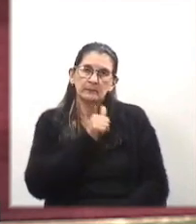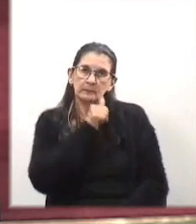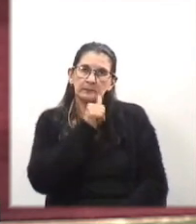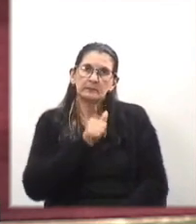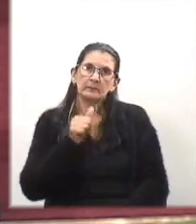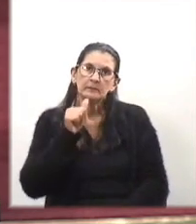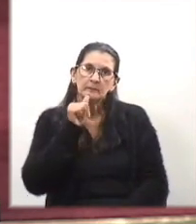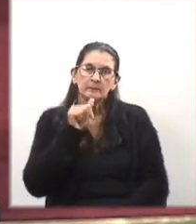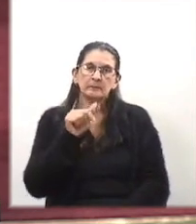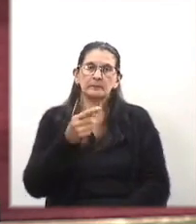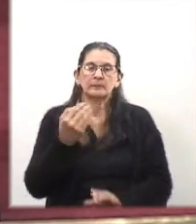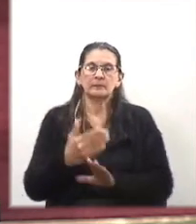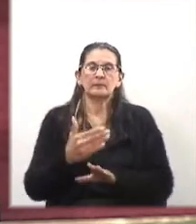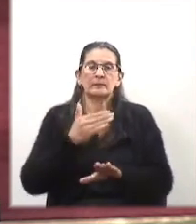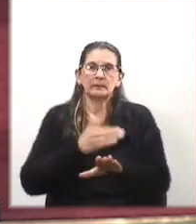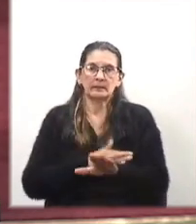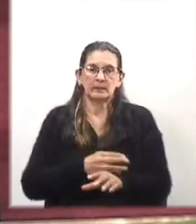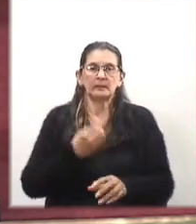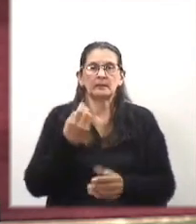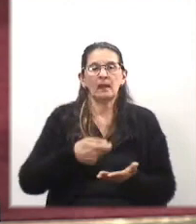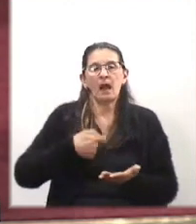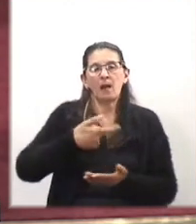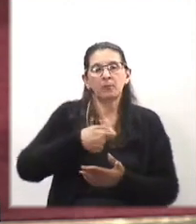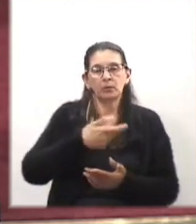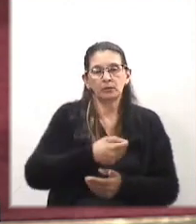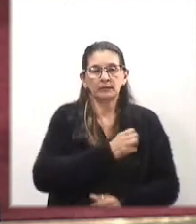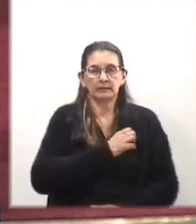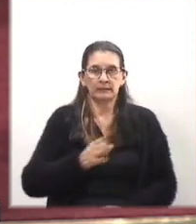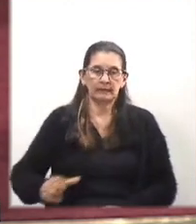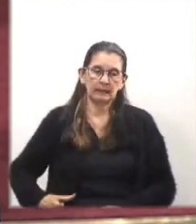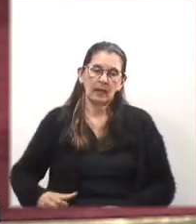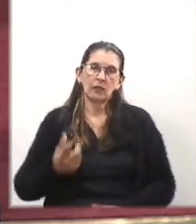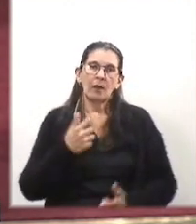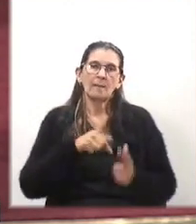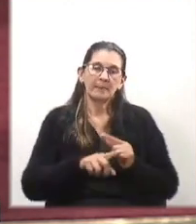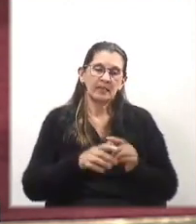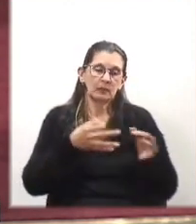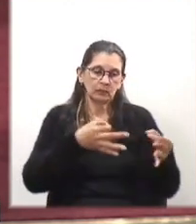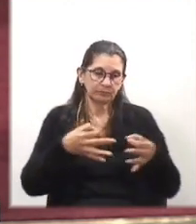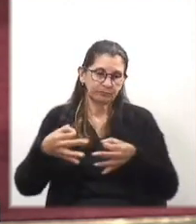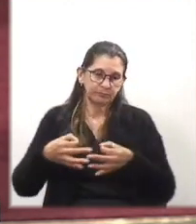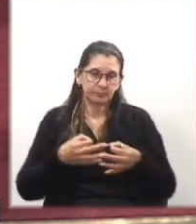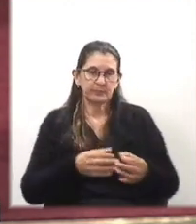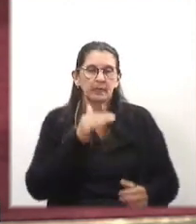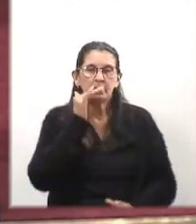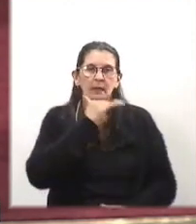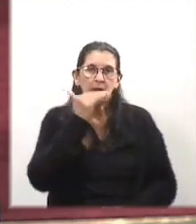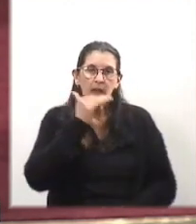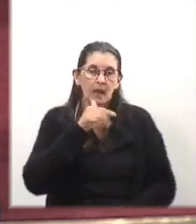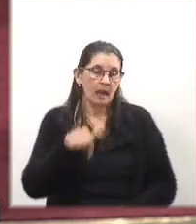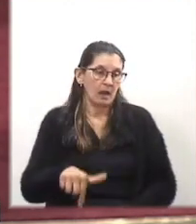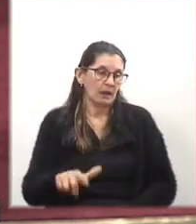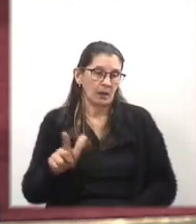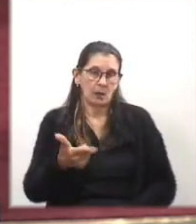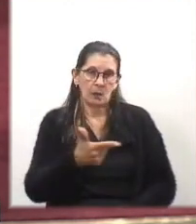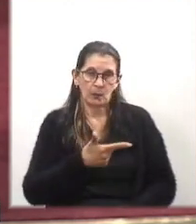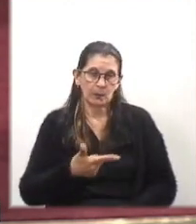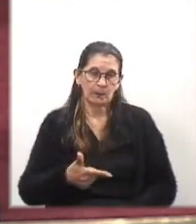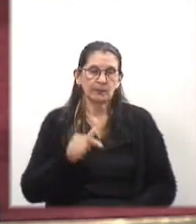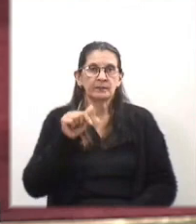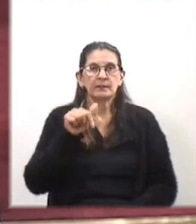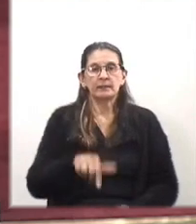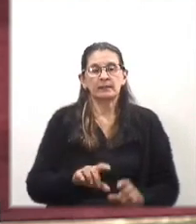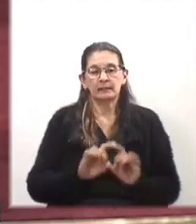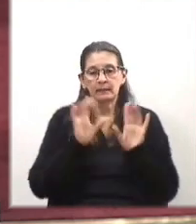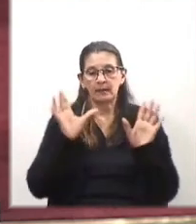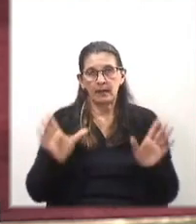alternativa un adelantamiento de los aportes del Estado, pero sujeto a ciertas condiciones en las que la caja hoy no está, la que